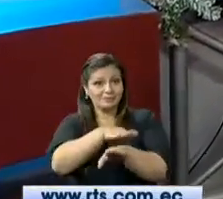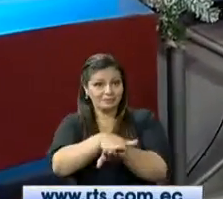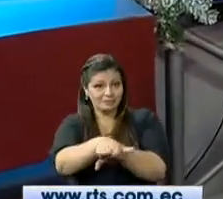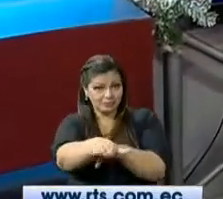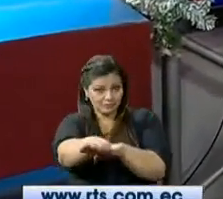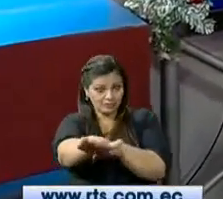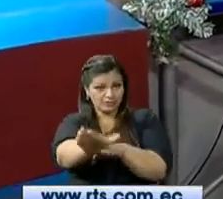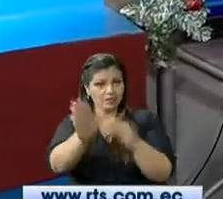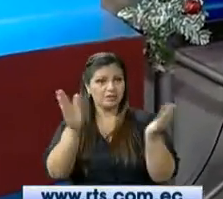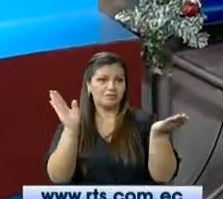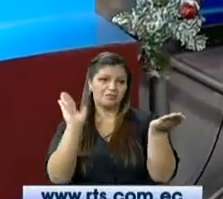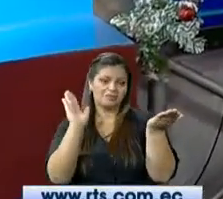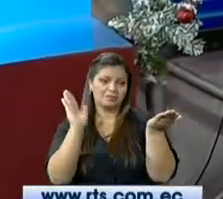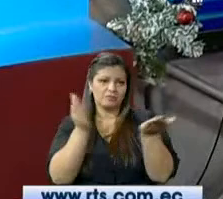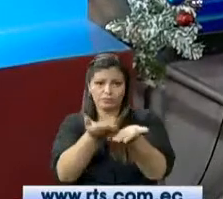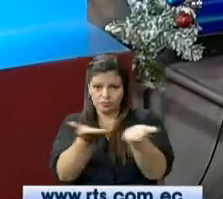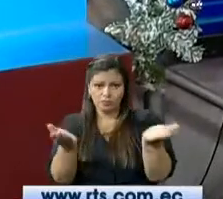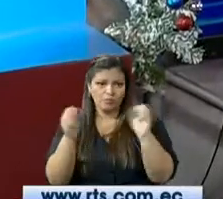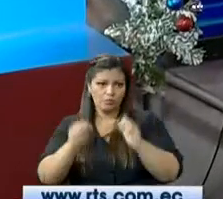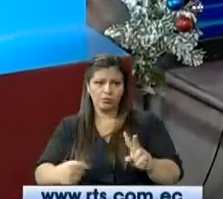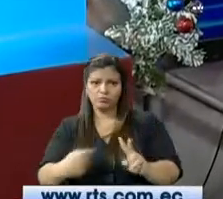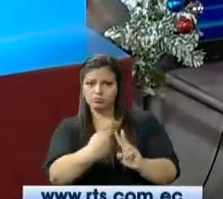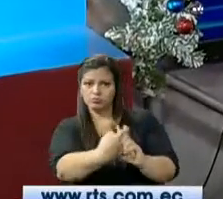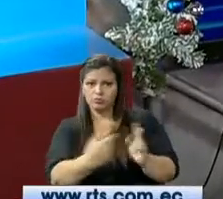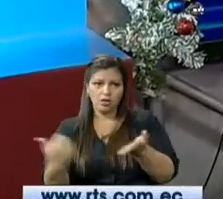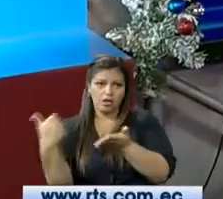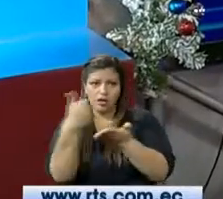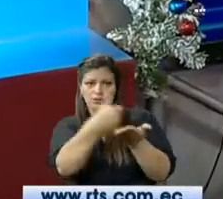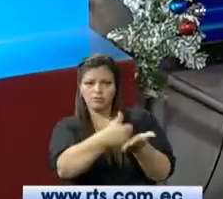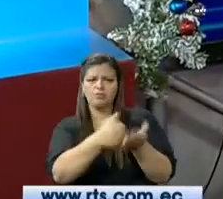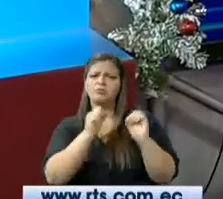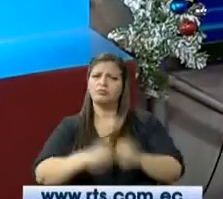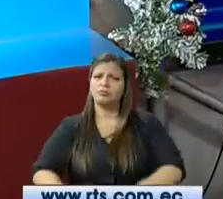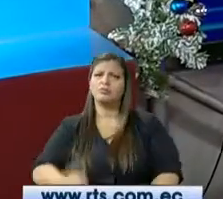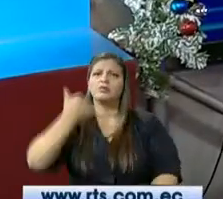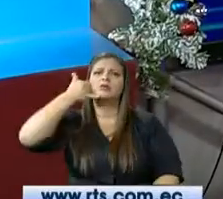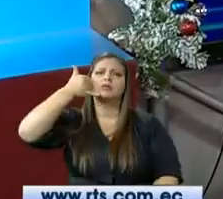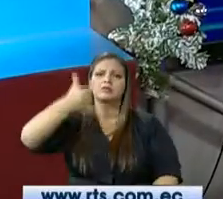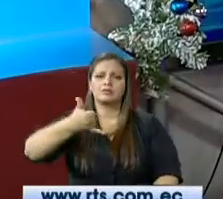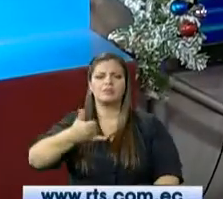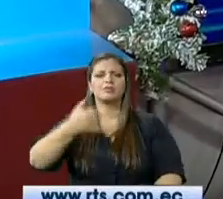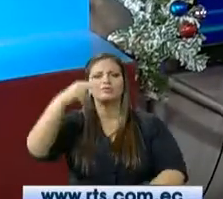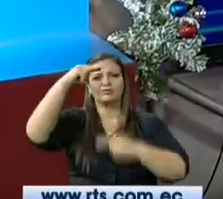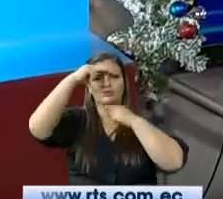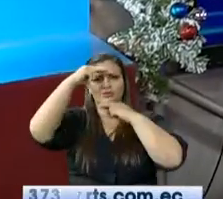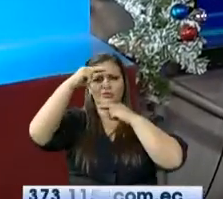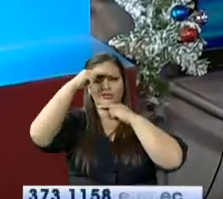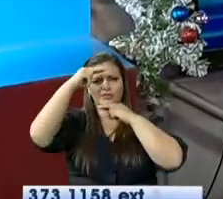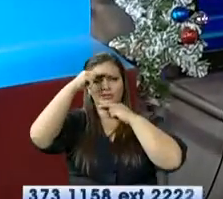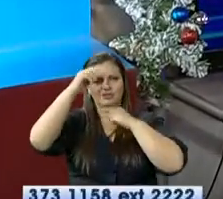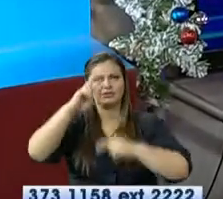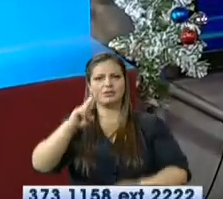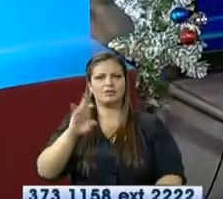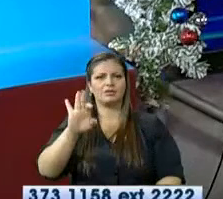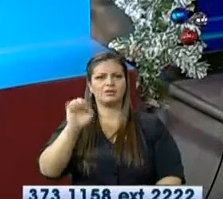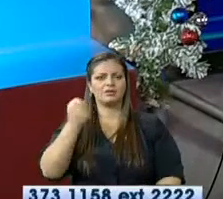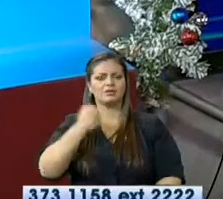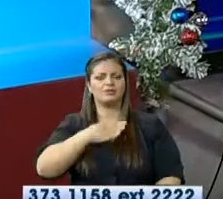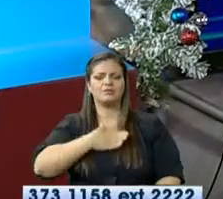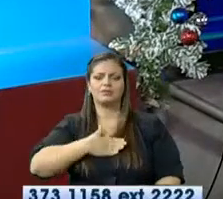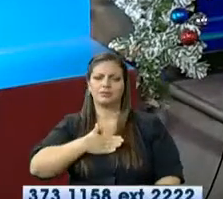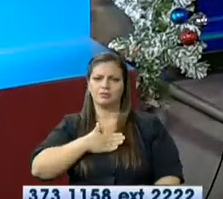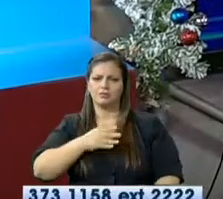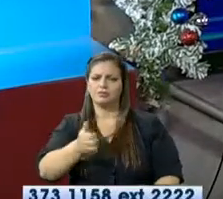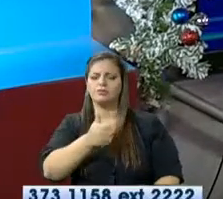poder ayudar a estas dos mujeres, comuníquese con nuestro informativo que algo se podrá hacer. Así que las invitamos a tocarse un poquito el corazón